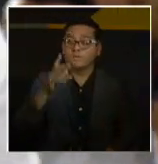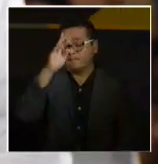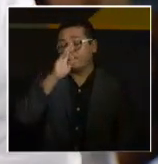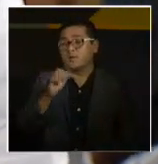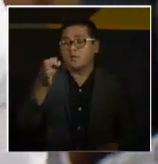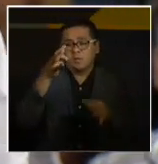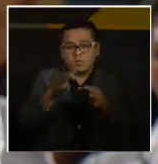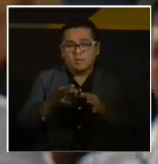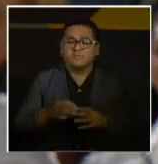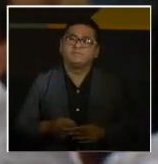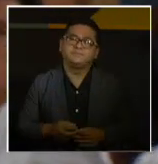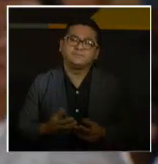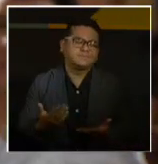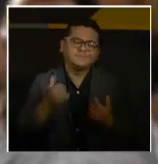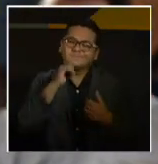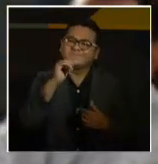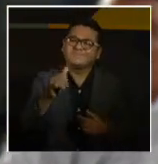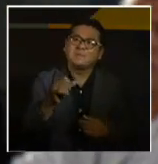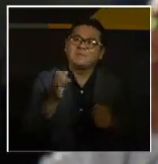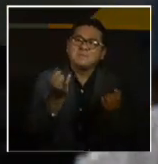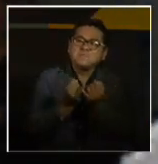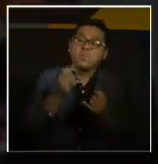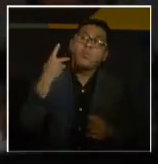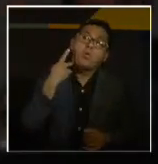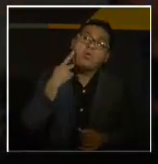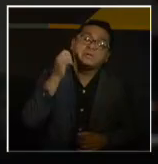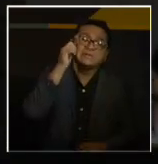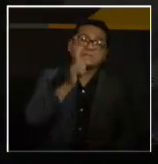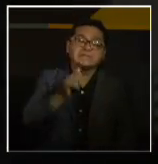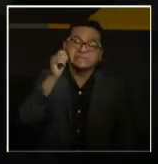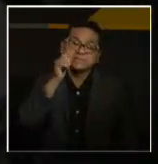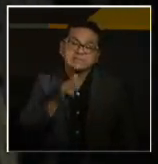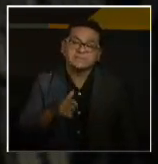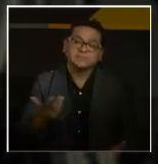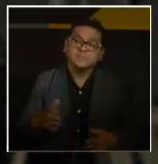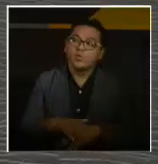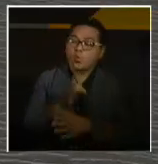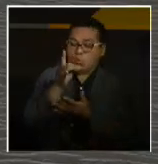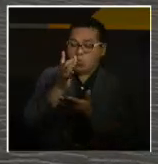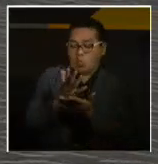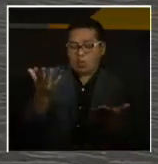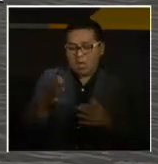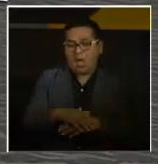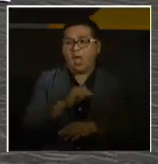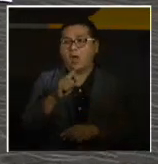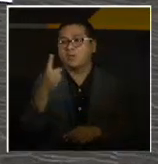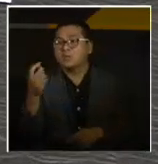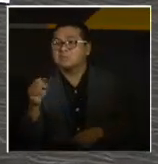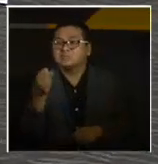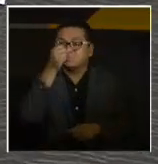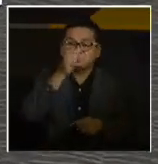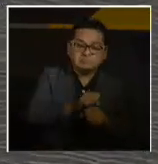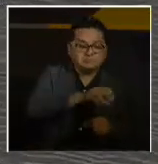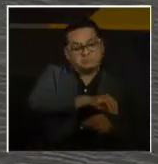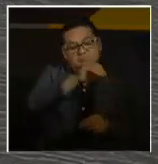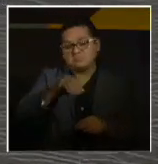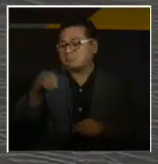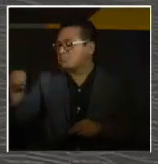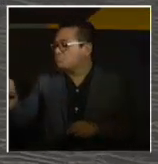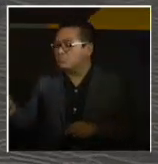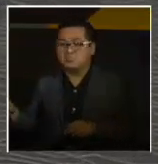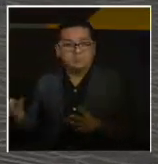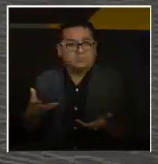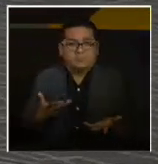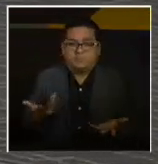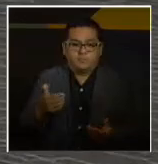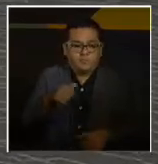perfil adecuado y no que sean los mismos políticos de siempre, que lo único que hacen es pasar de una secretaría a otra sin tener